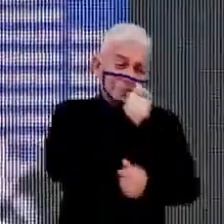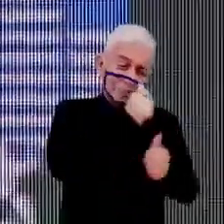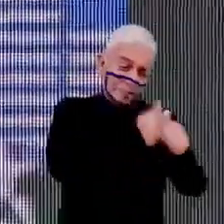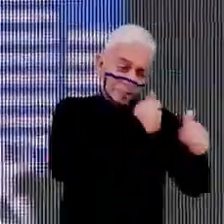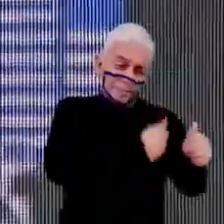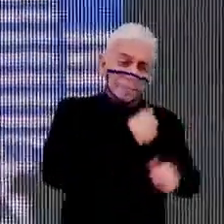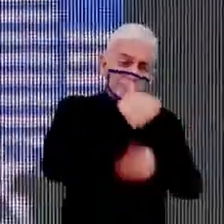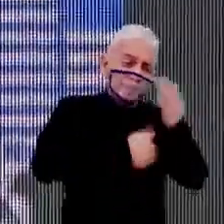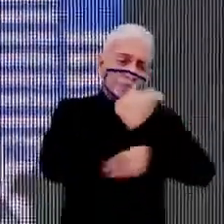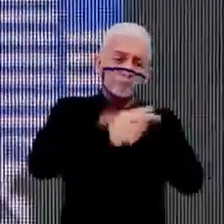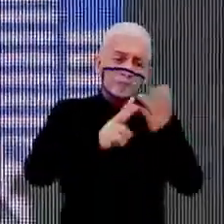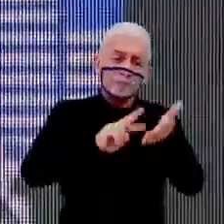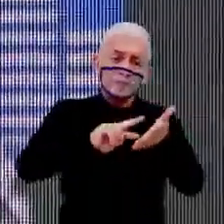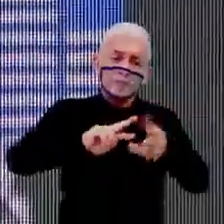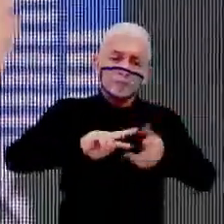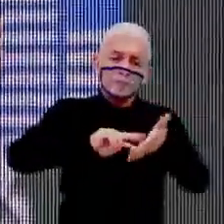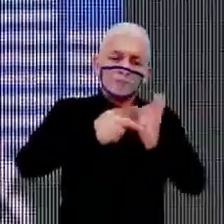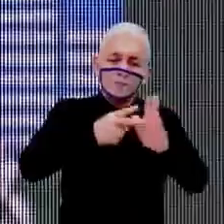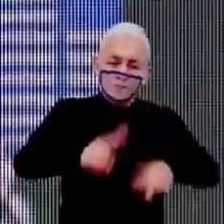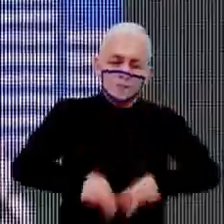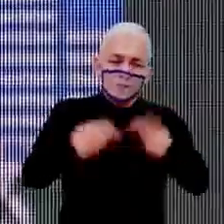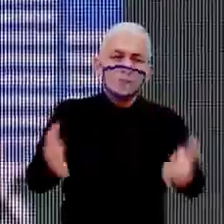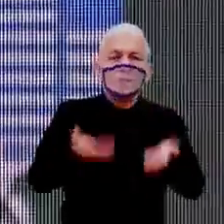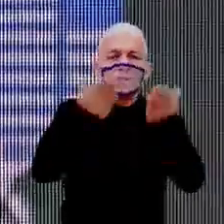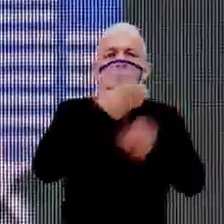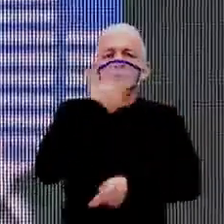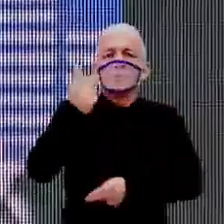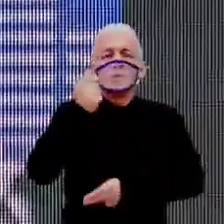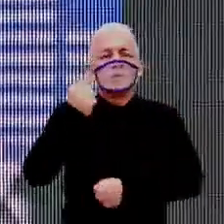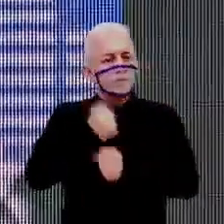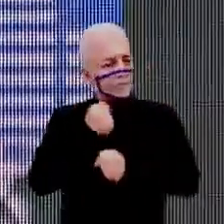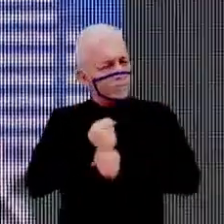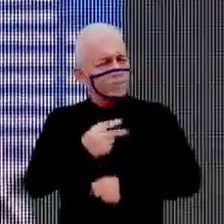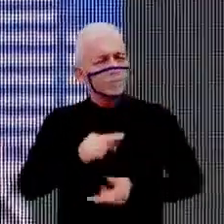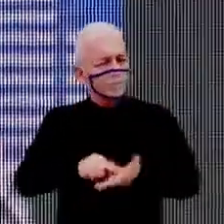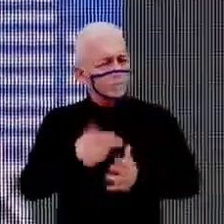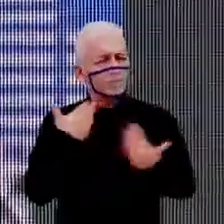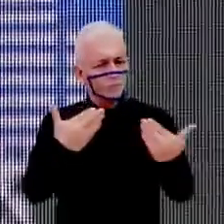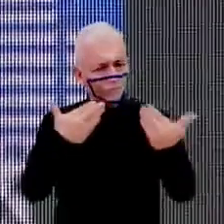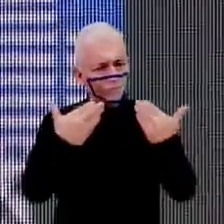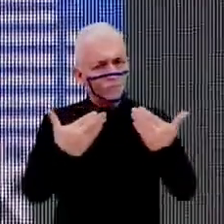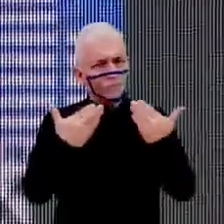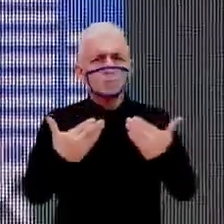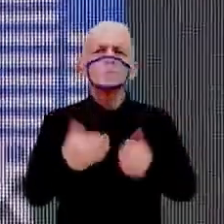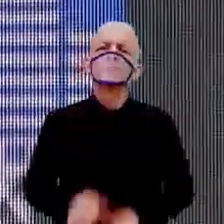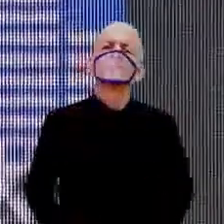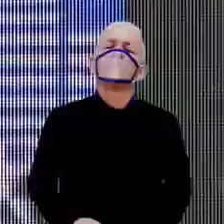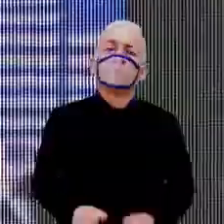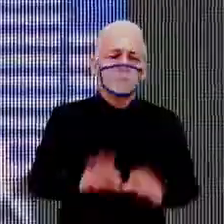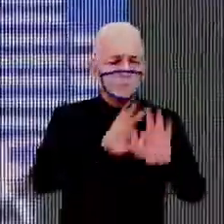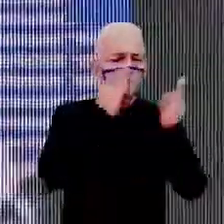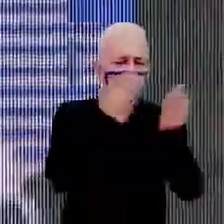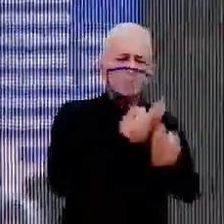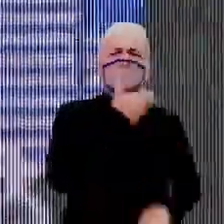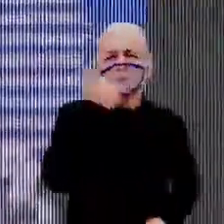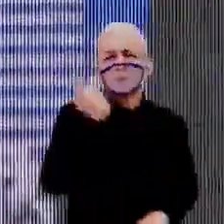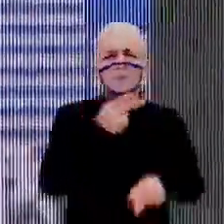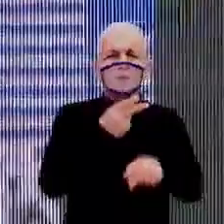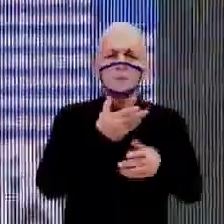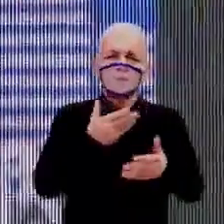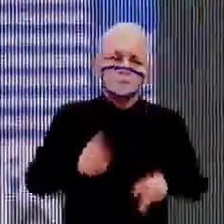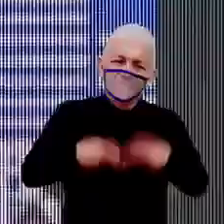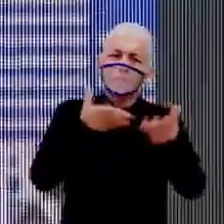poco a poco mejore sus ingresos, su calidad de vida y se sienta que su trabajo valió la pena y que su familia está mejor que